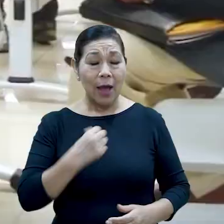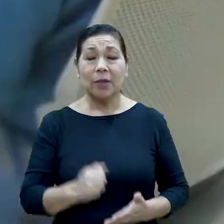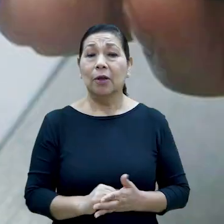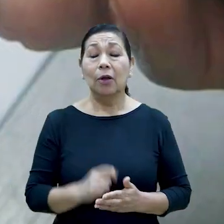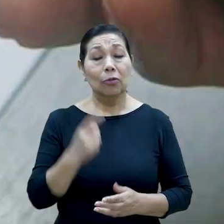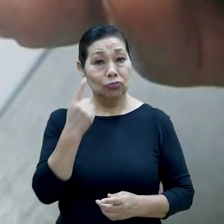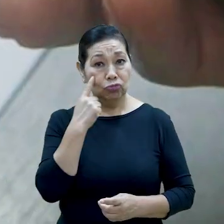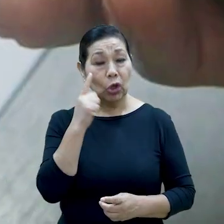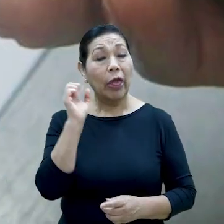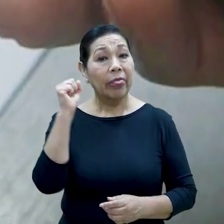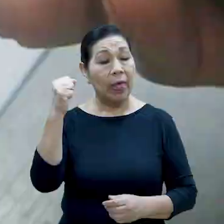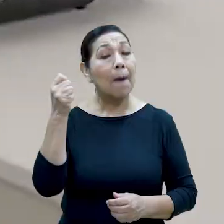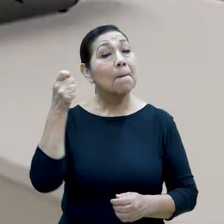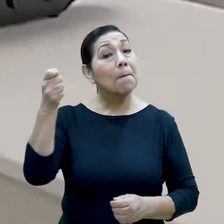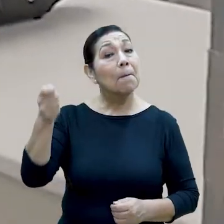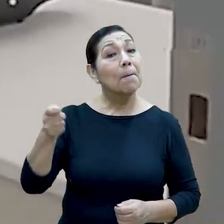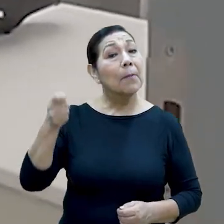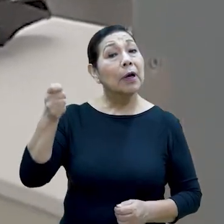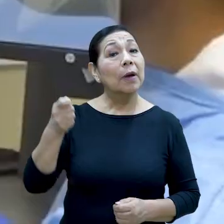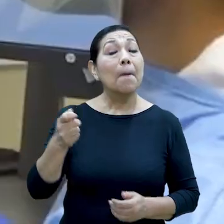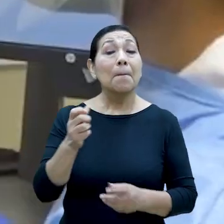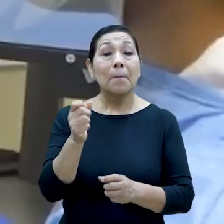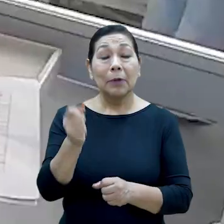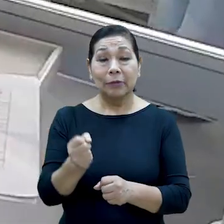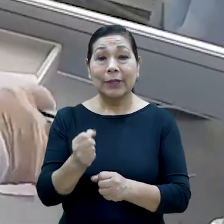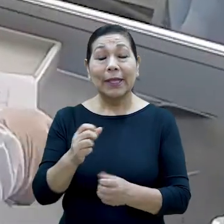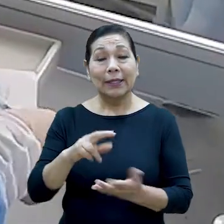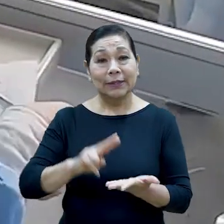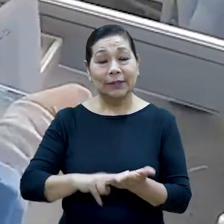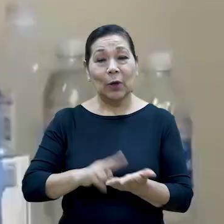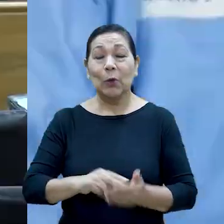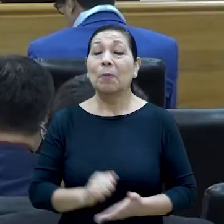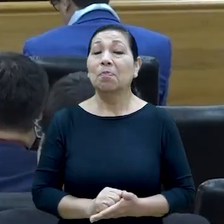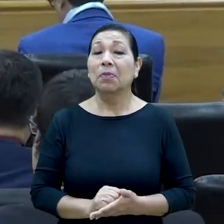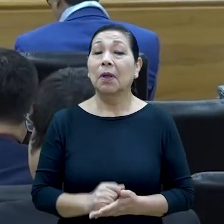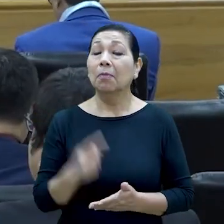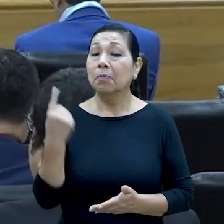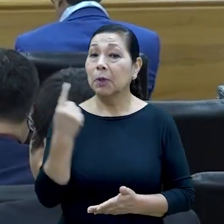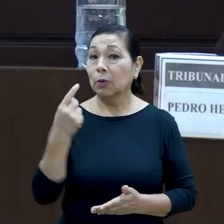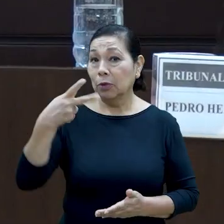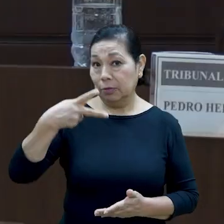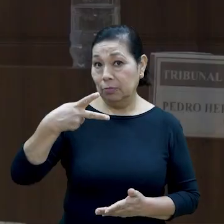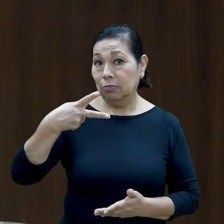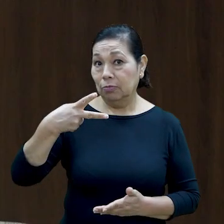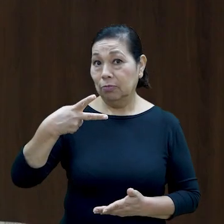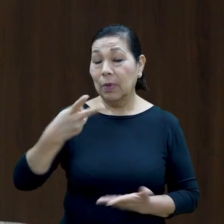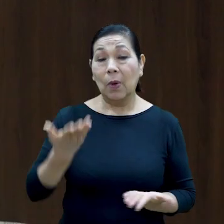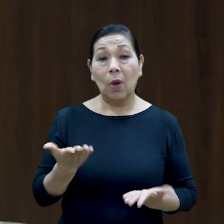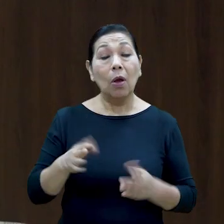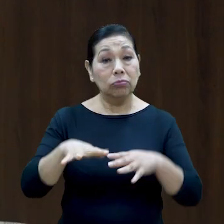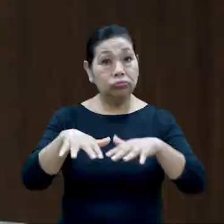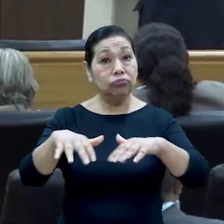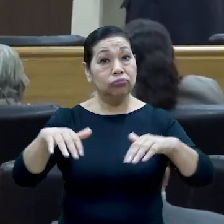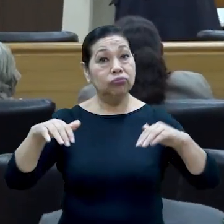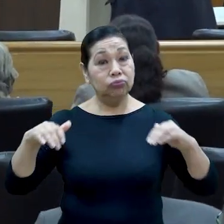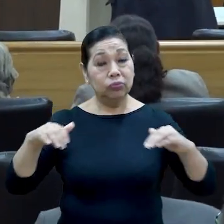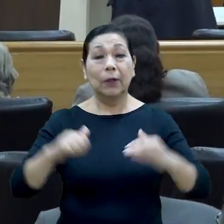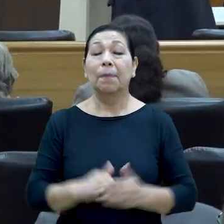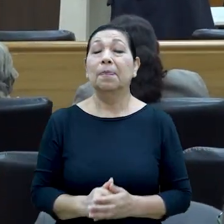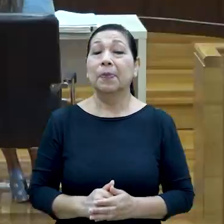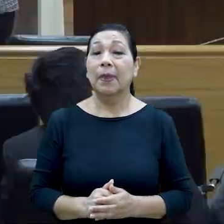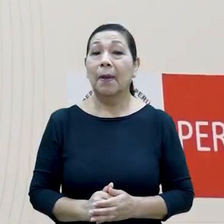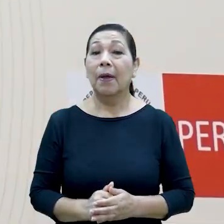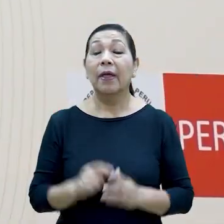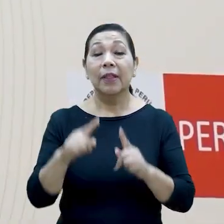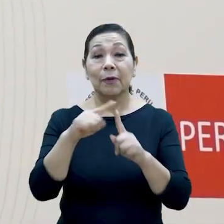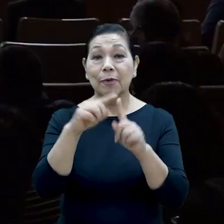años. Reconocen derechos pensionarios a cesante de E-Salud. Salas primera y segunda sesionaron en audiencias